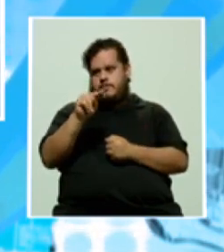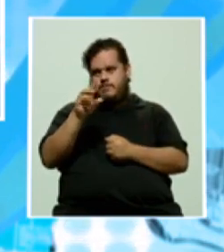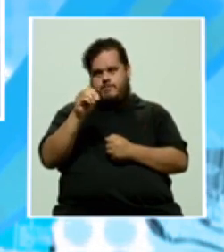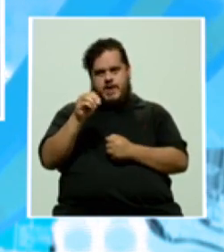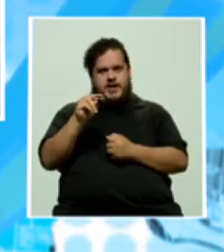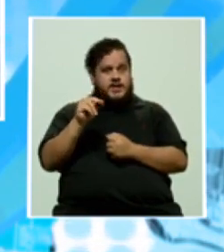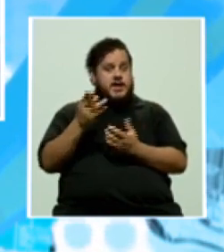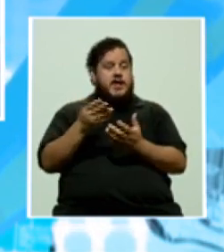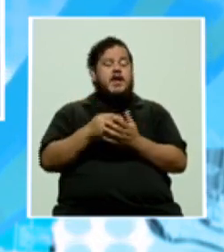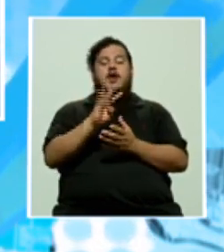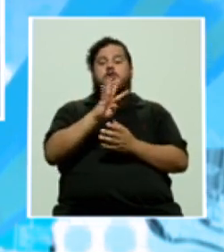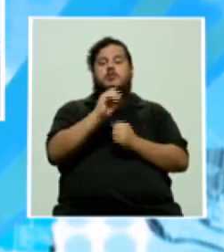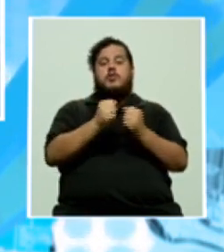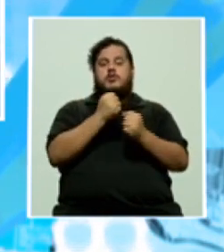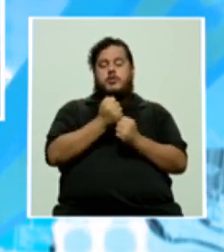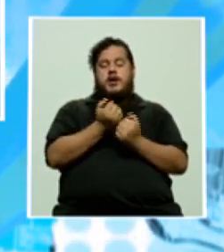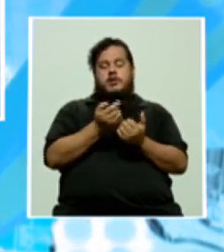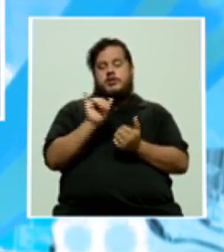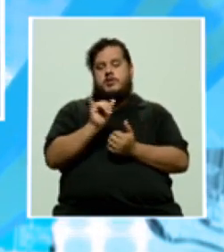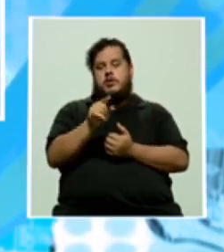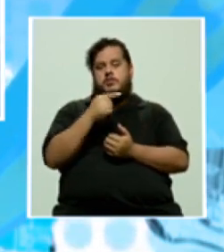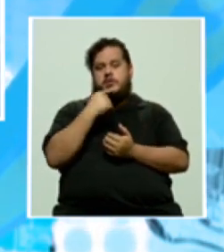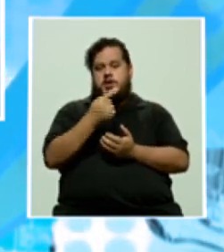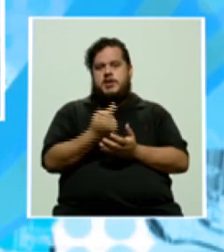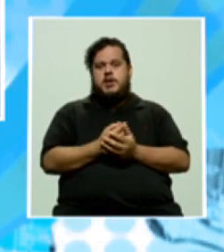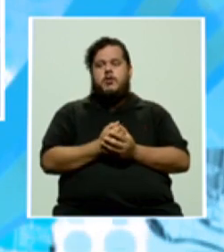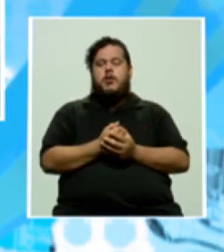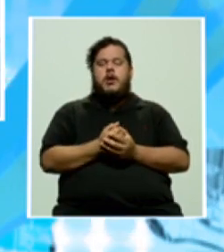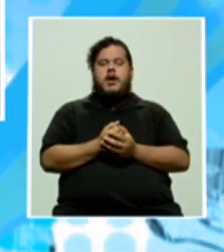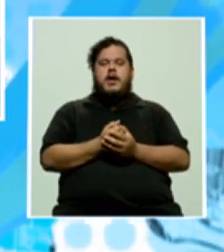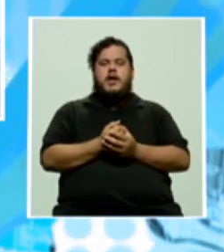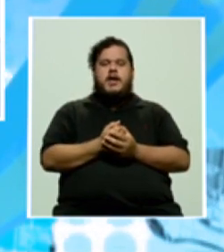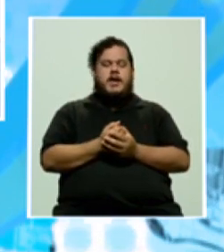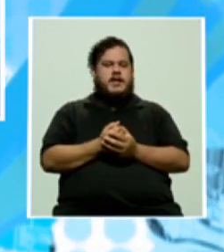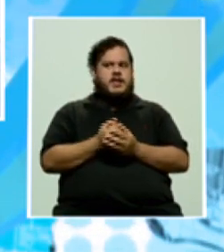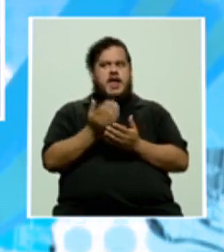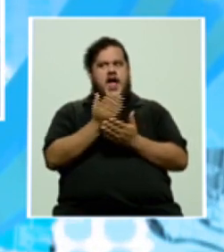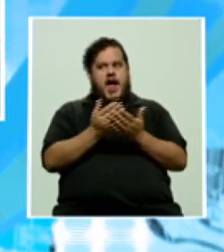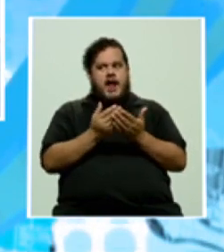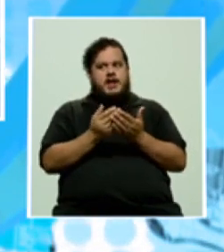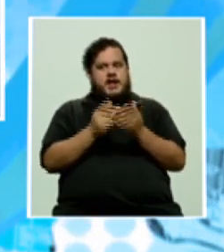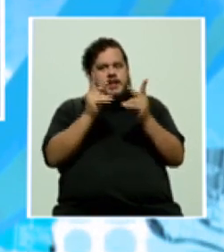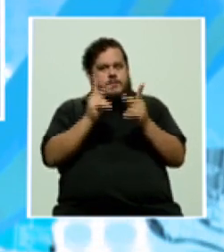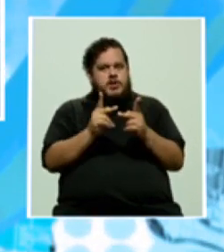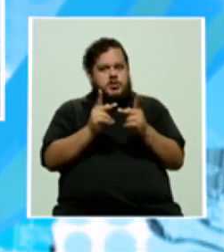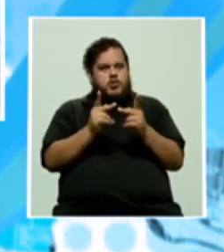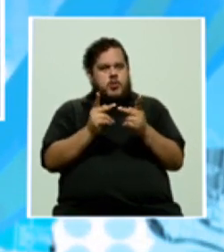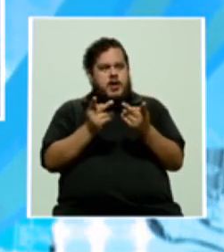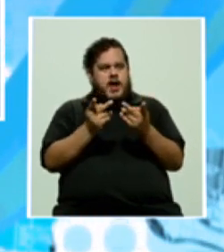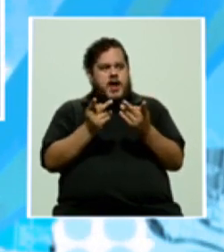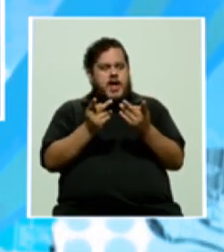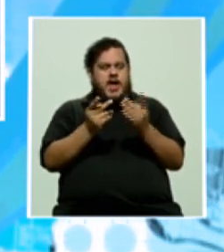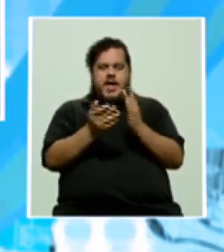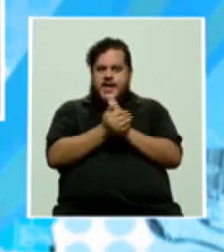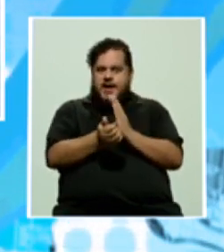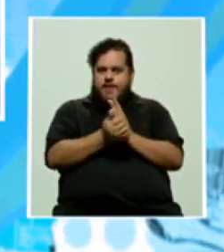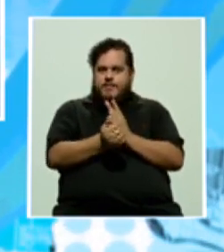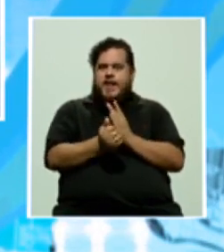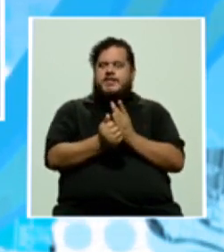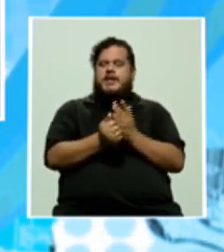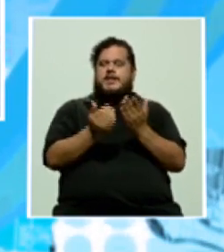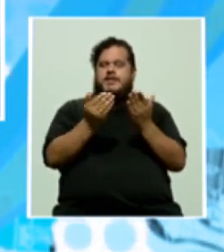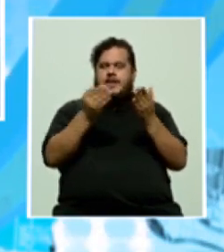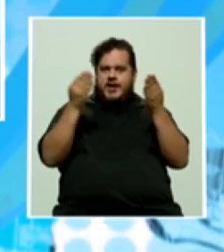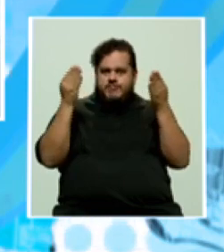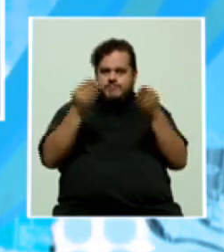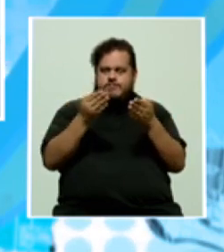divisorios y tan polarizantes, como usted mencionó, de la administración de Donald Trump. Si alguien es la persona capaz de unificar, si alguien es la persona capaz de tender puentes, es